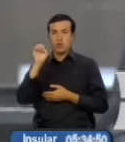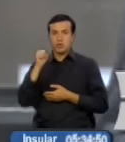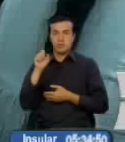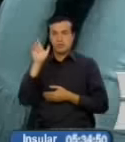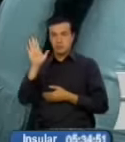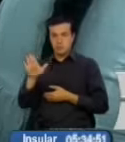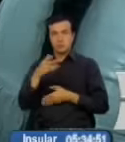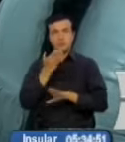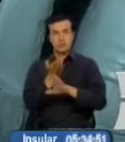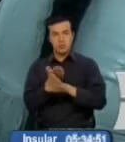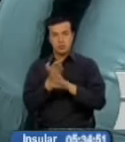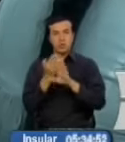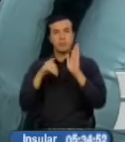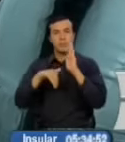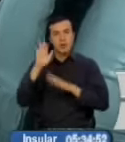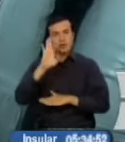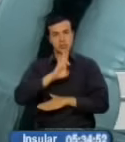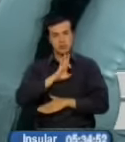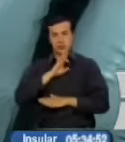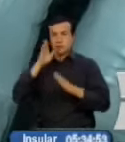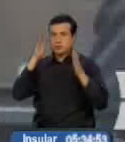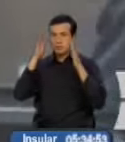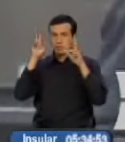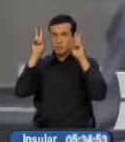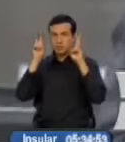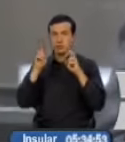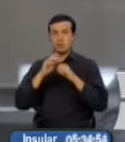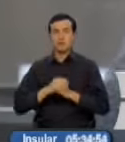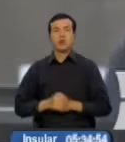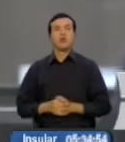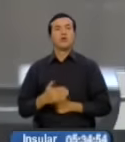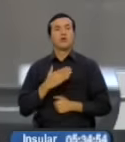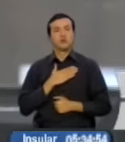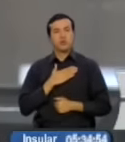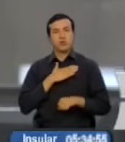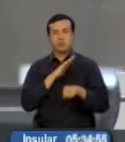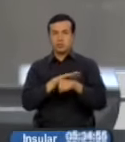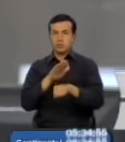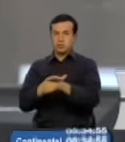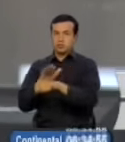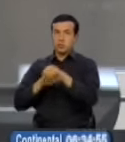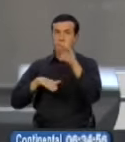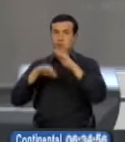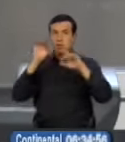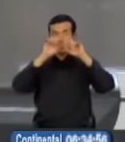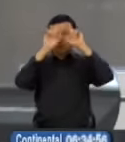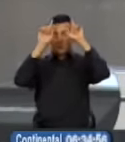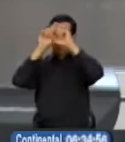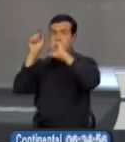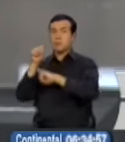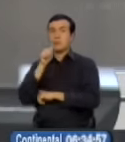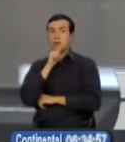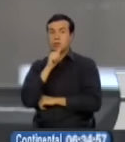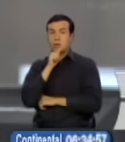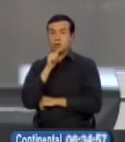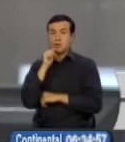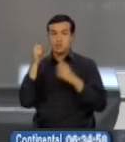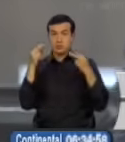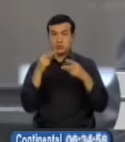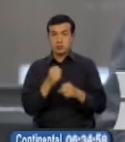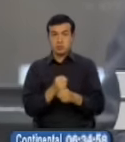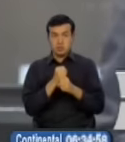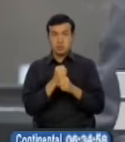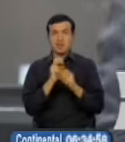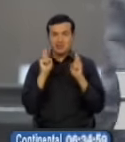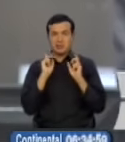Cristiano, proponía un abordamiento más técnico y objetivo de este tema. Yo sí hago un llamado sobre todo a las empresas privadas de aseguramiento de